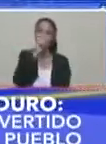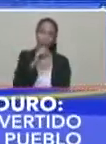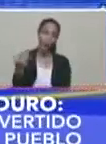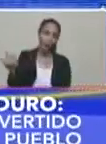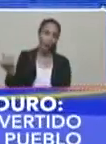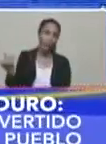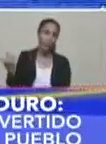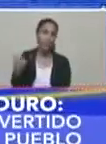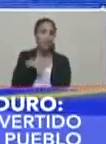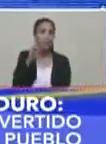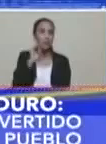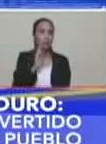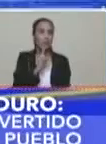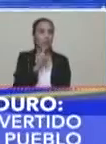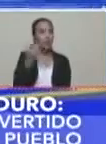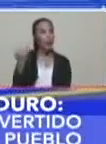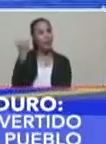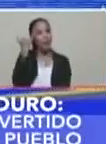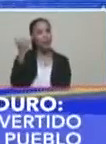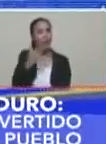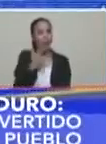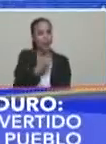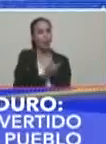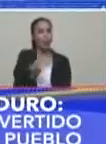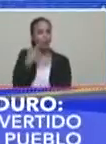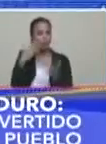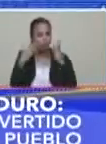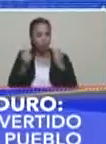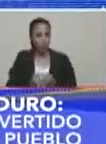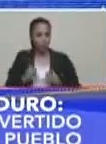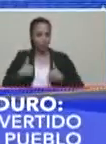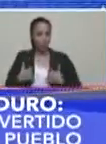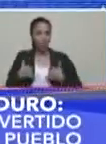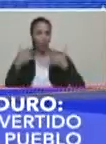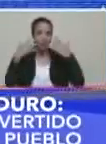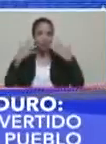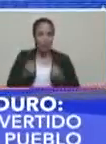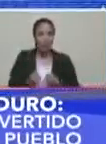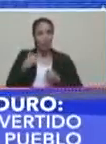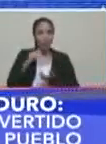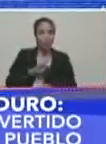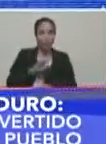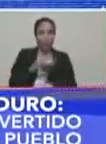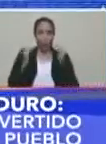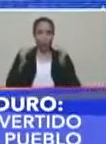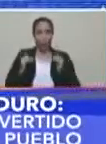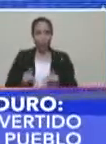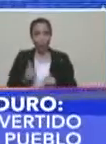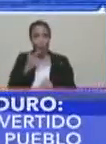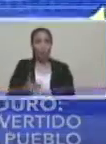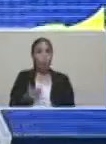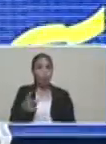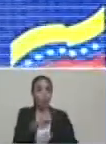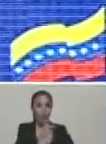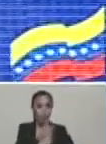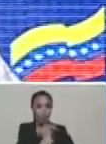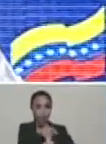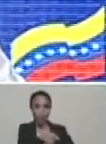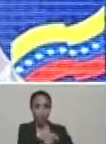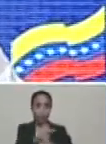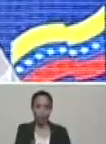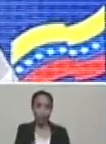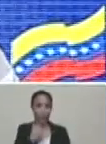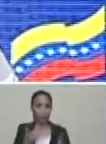Angostura, que le garantice la mayor suma de seguridad social. Decía el libertador, quizás fue el primer líder